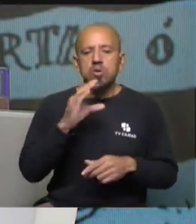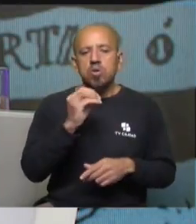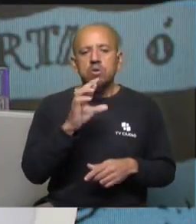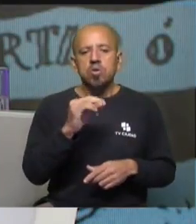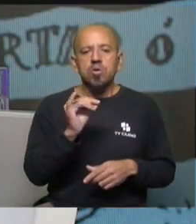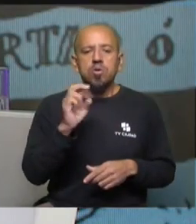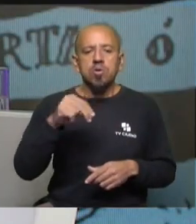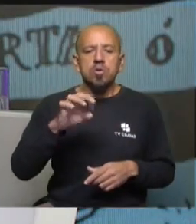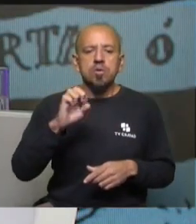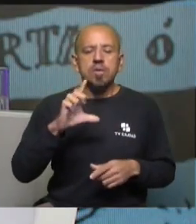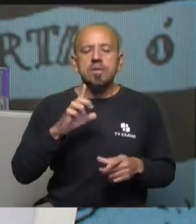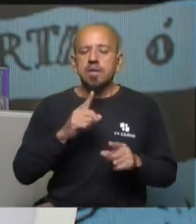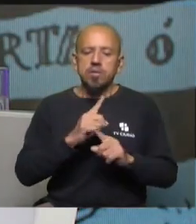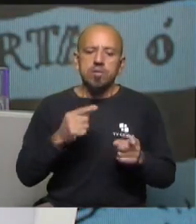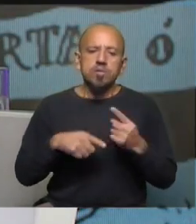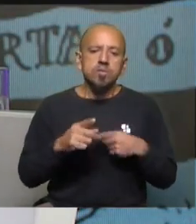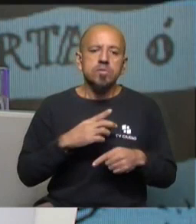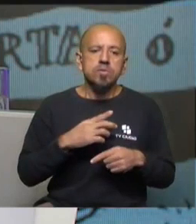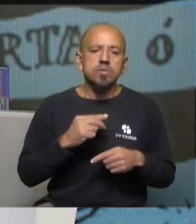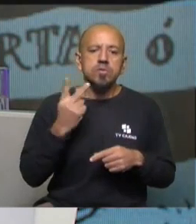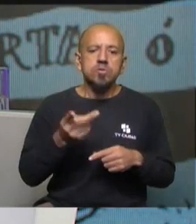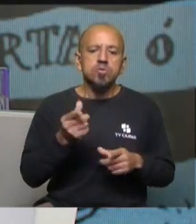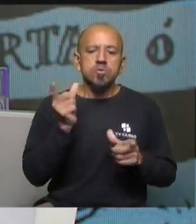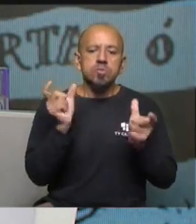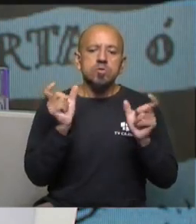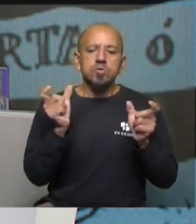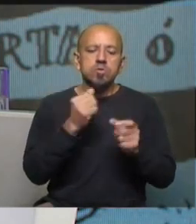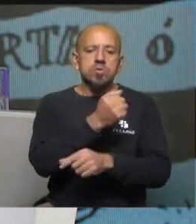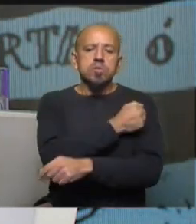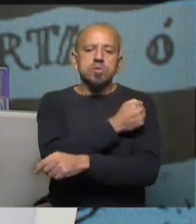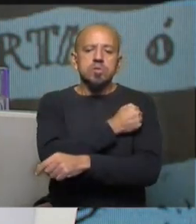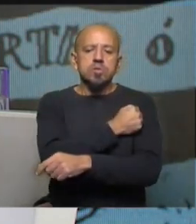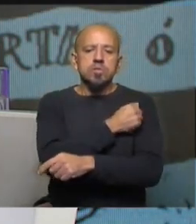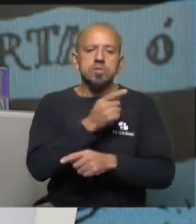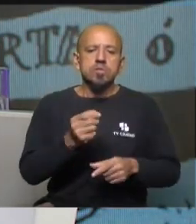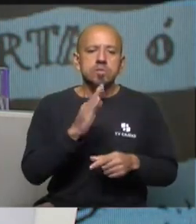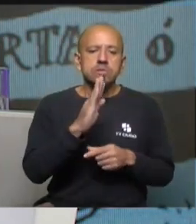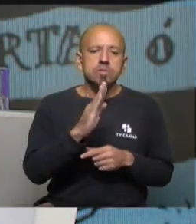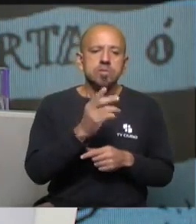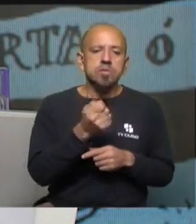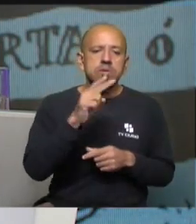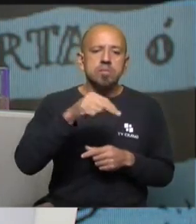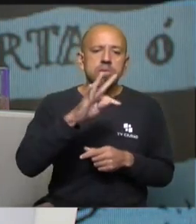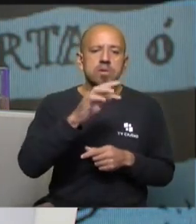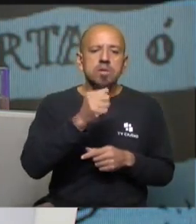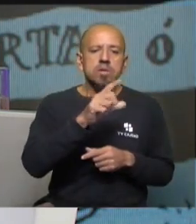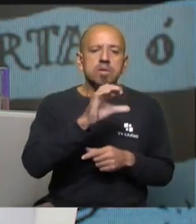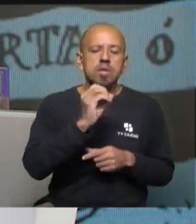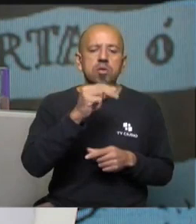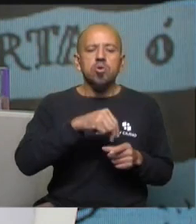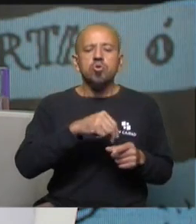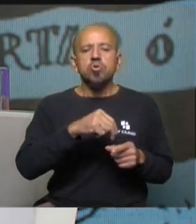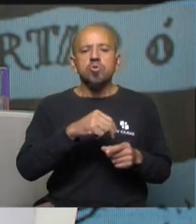están las listas de lavalleja y Uribe y aparecen dos apellidos artigas pantalón artigas y Joaquín artigas y entonces